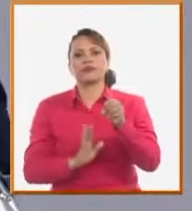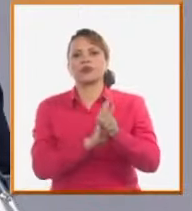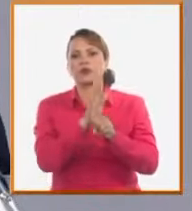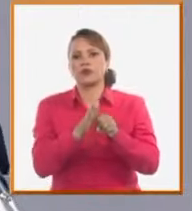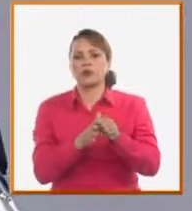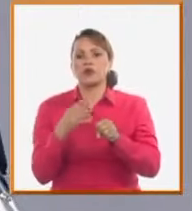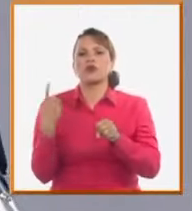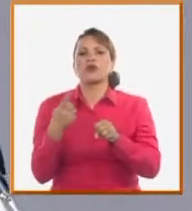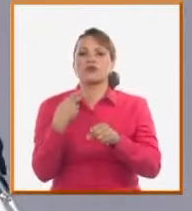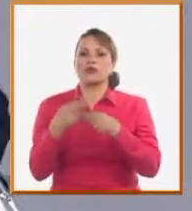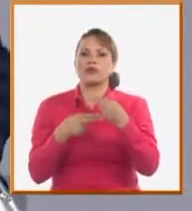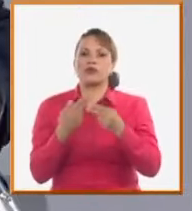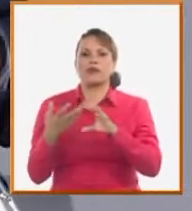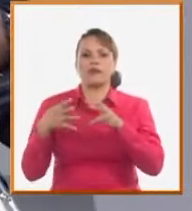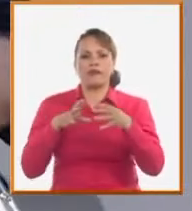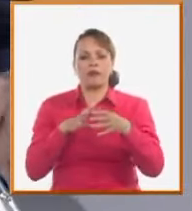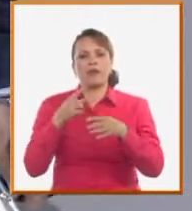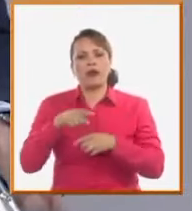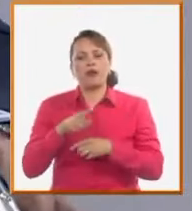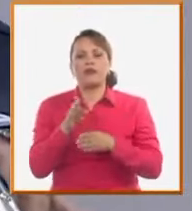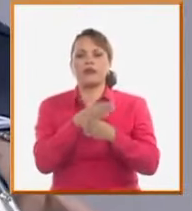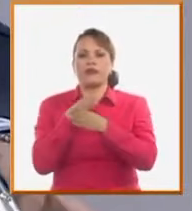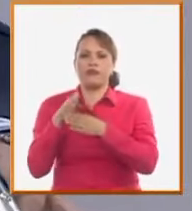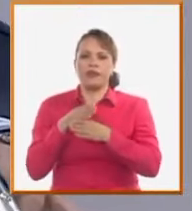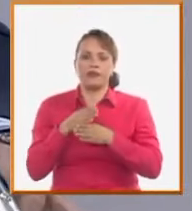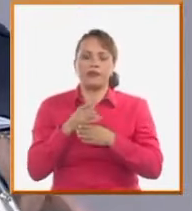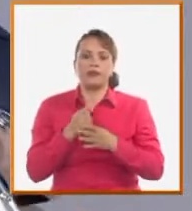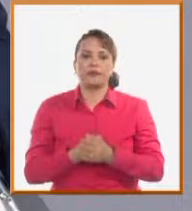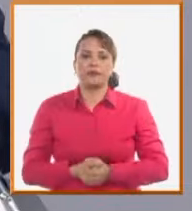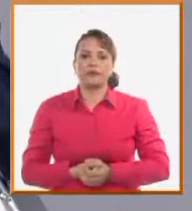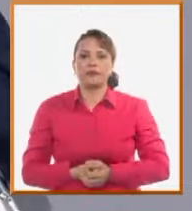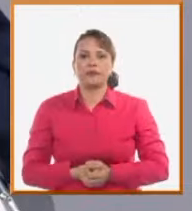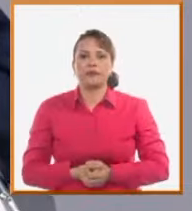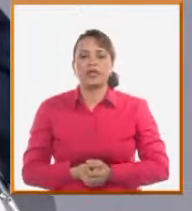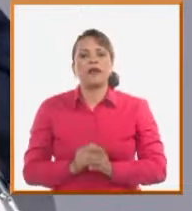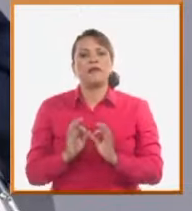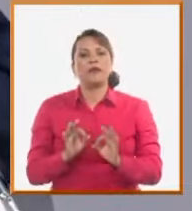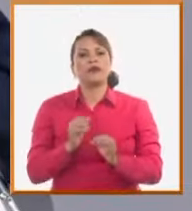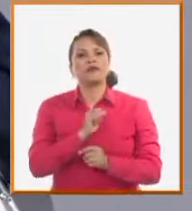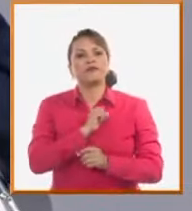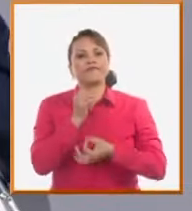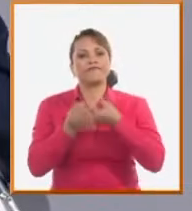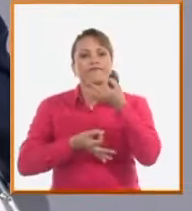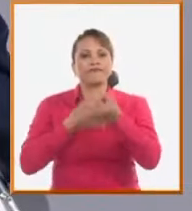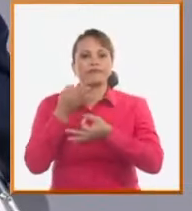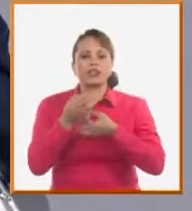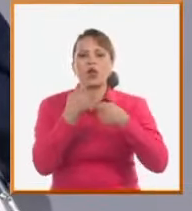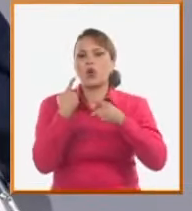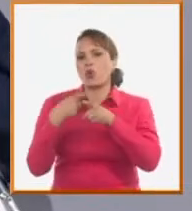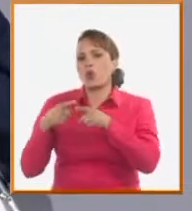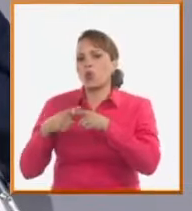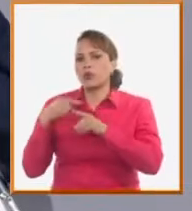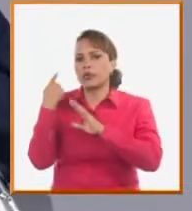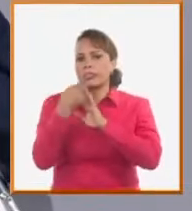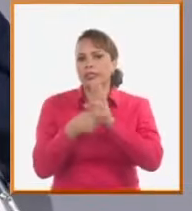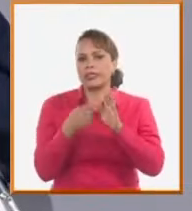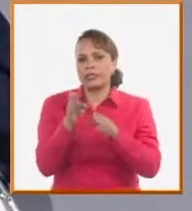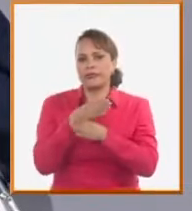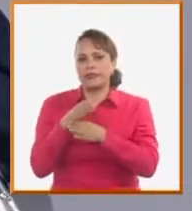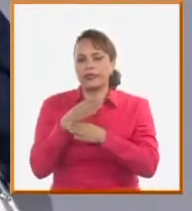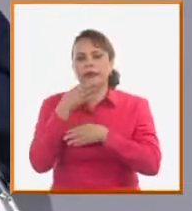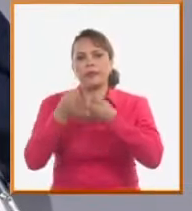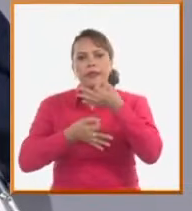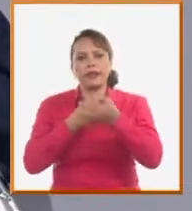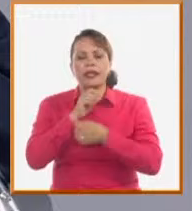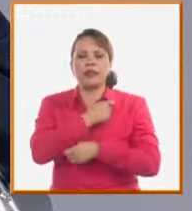nosotros recibíamos. Pero no queremos dejar de ofertarle con otras características, ¿no?, a nuestros